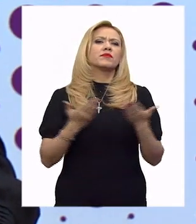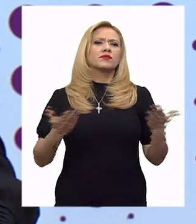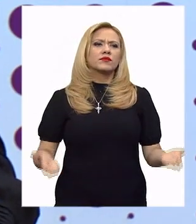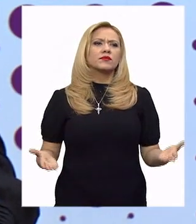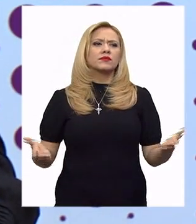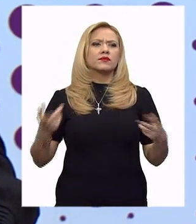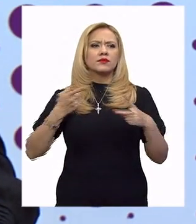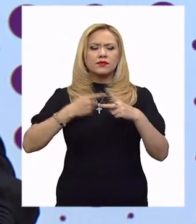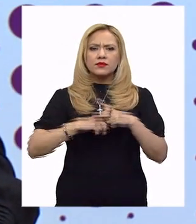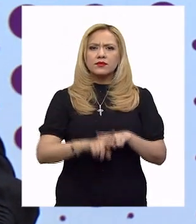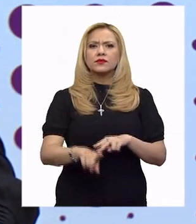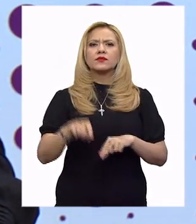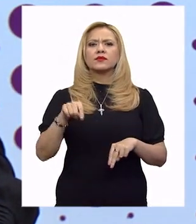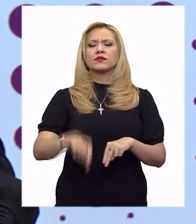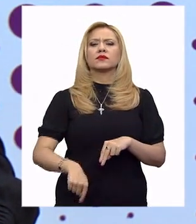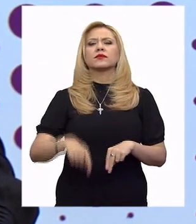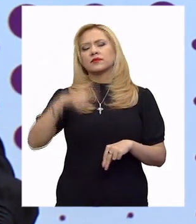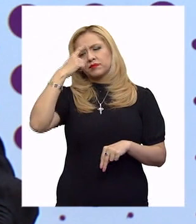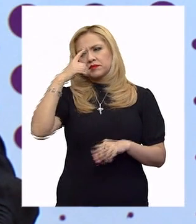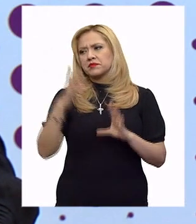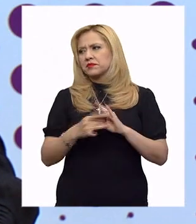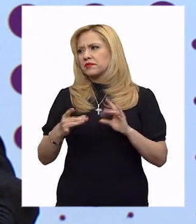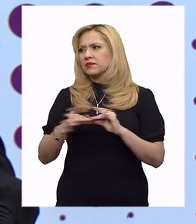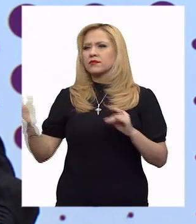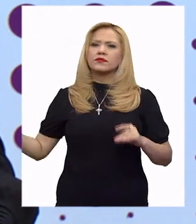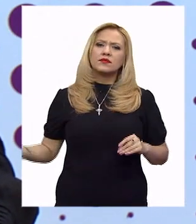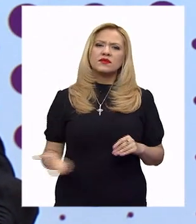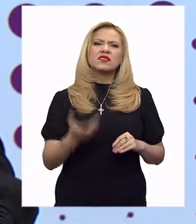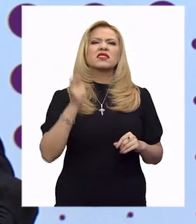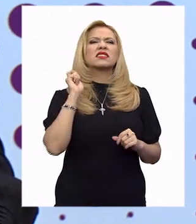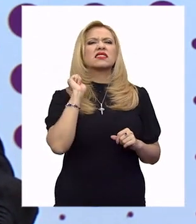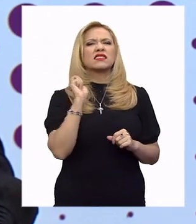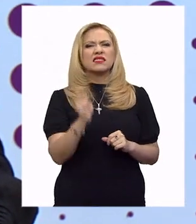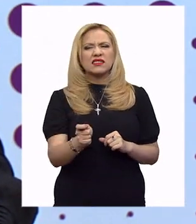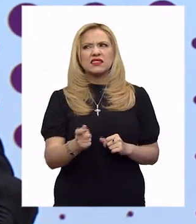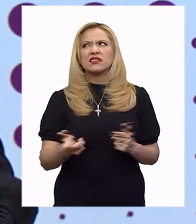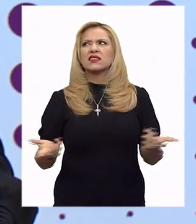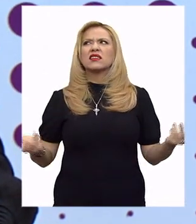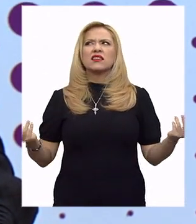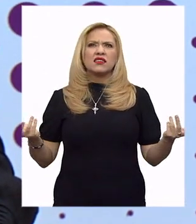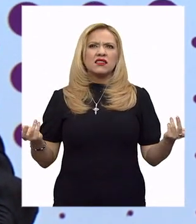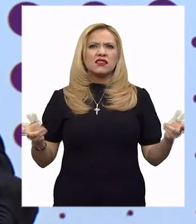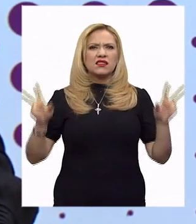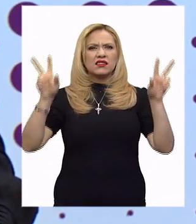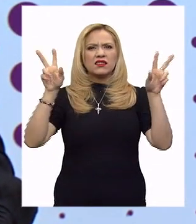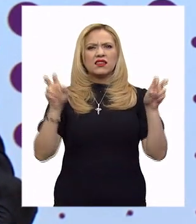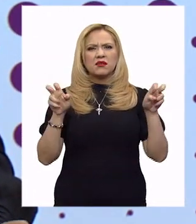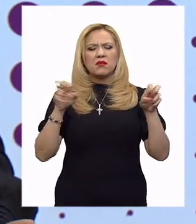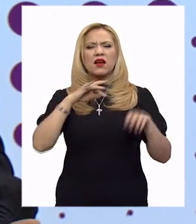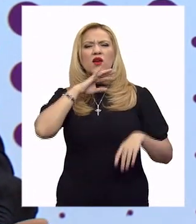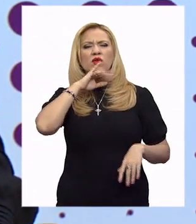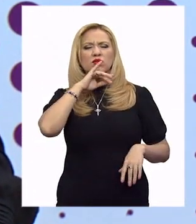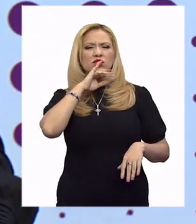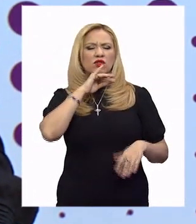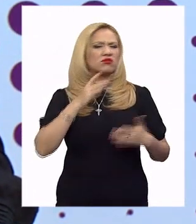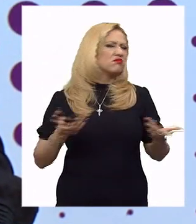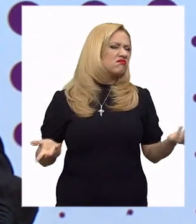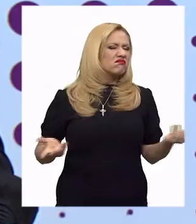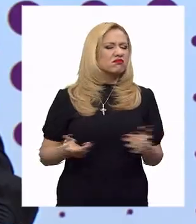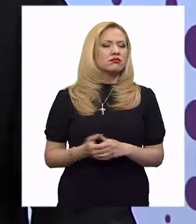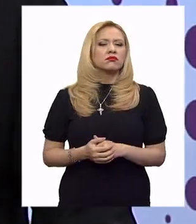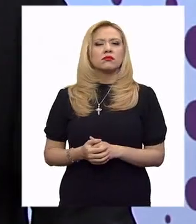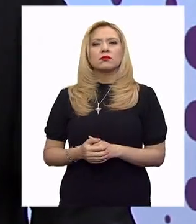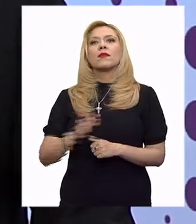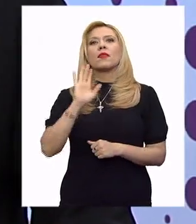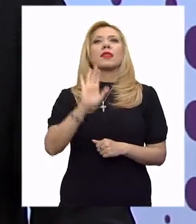empezar, Saraí, si nos pudieras dar una introducción al tema, ¿qué es, a qué nos referimos cuando hablamos de corrupción? Sí, bueno,